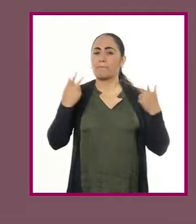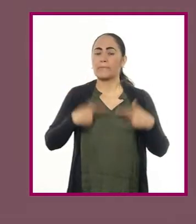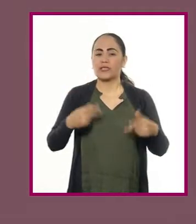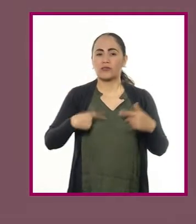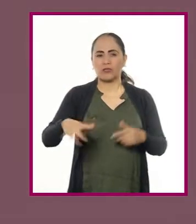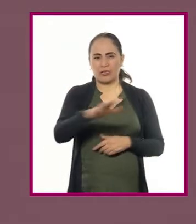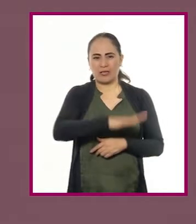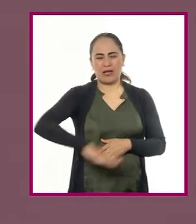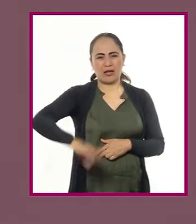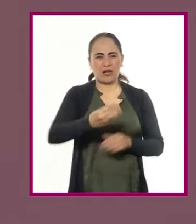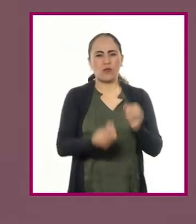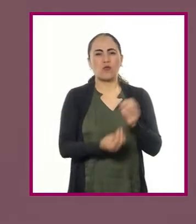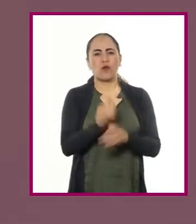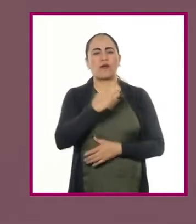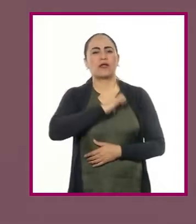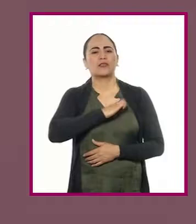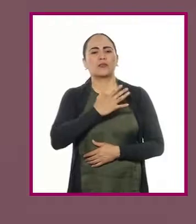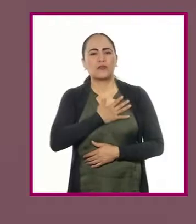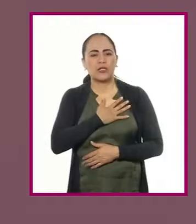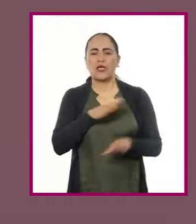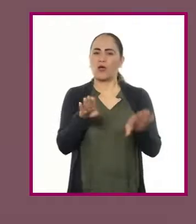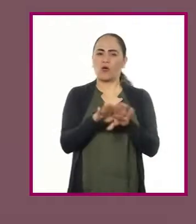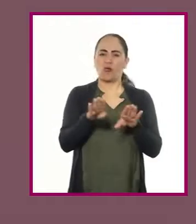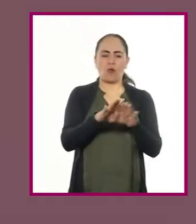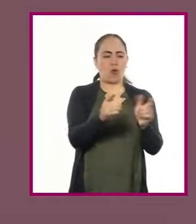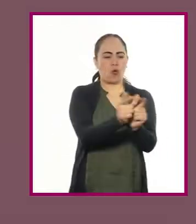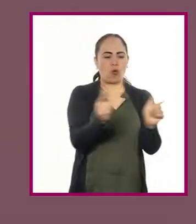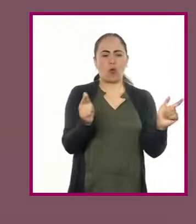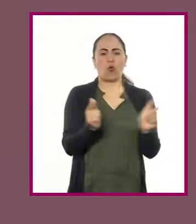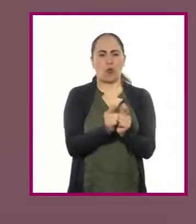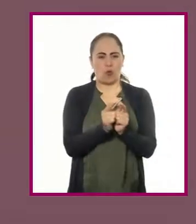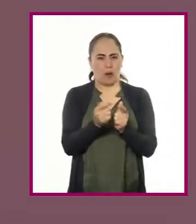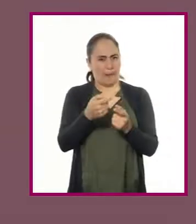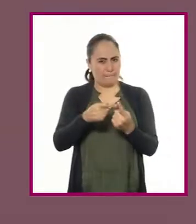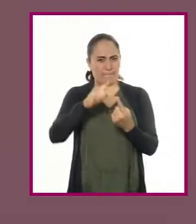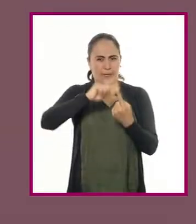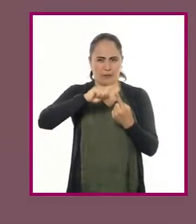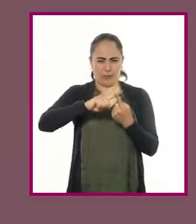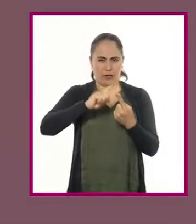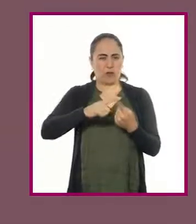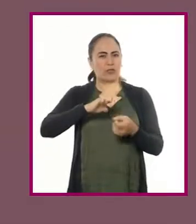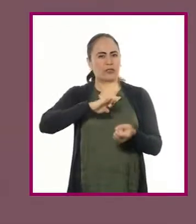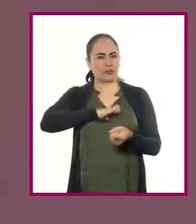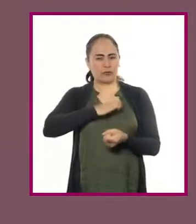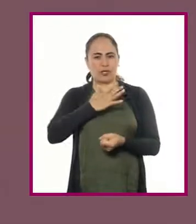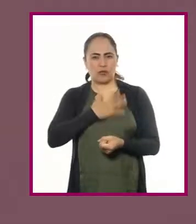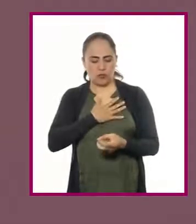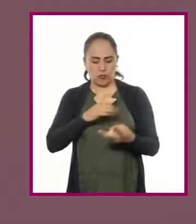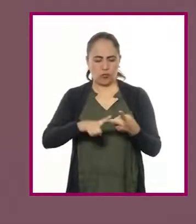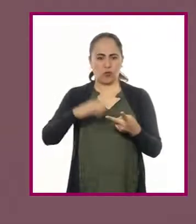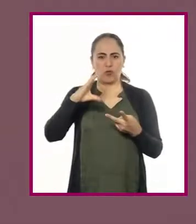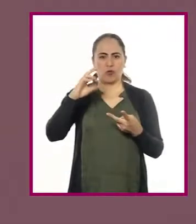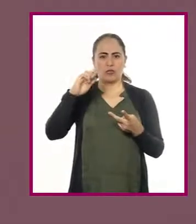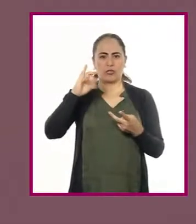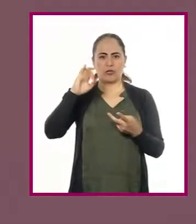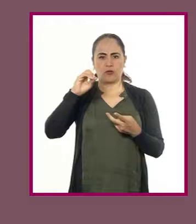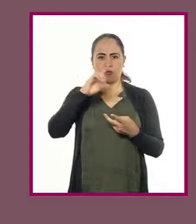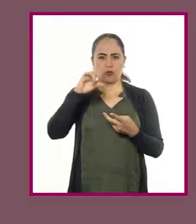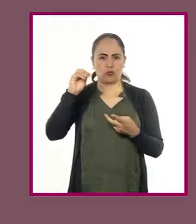España estaba integrada étnicamente por españoles o peninsulares, criollos,